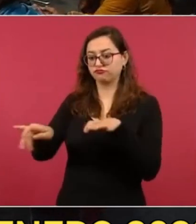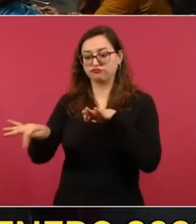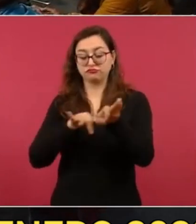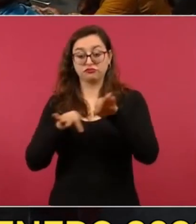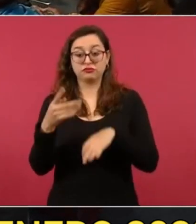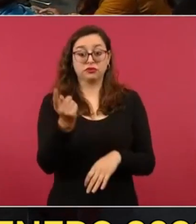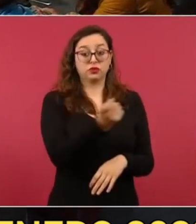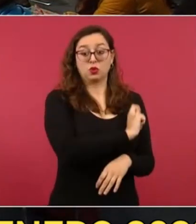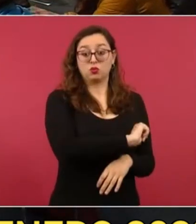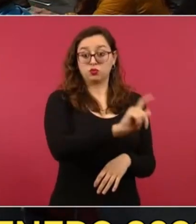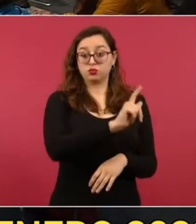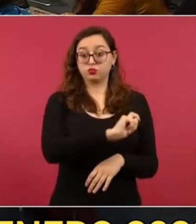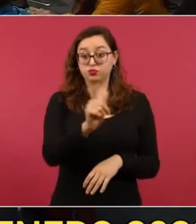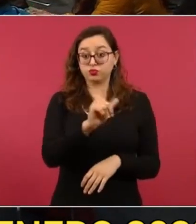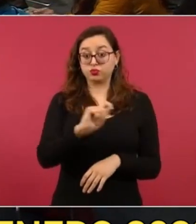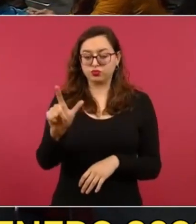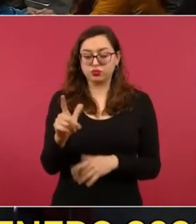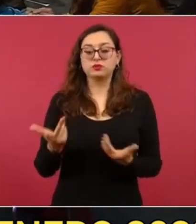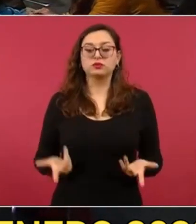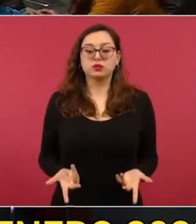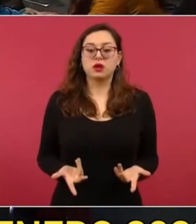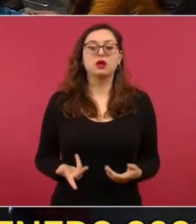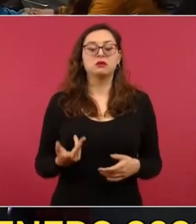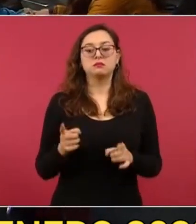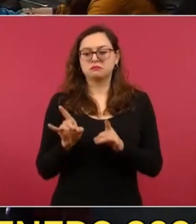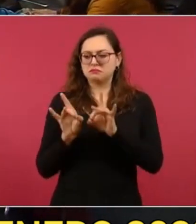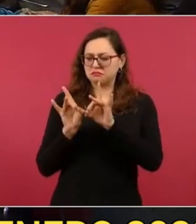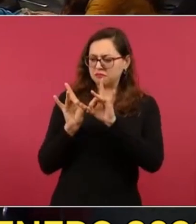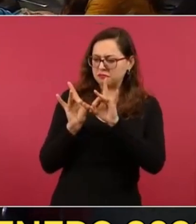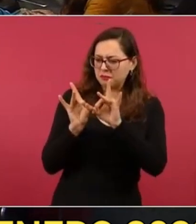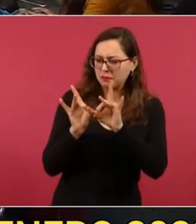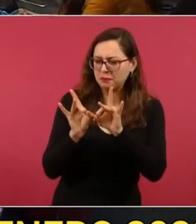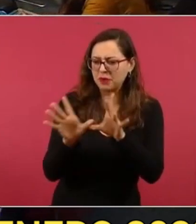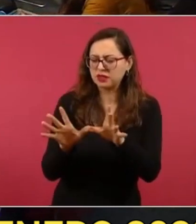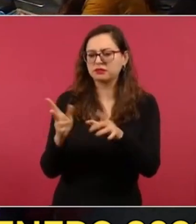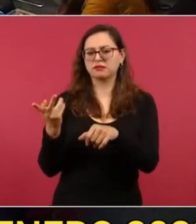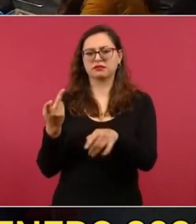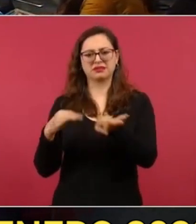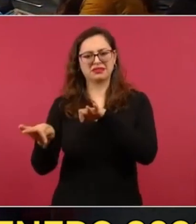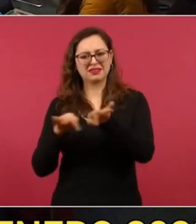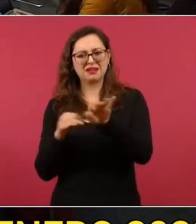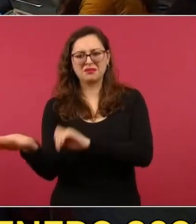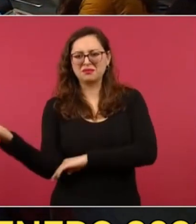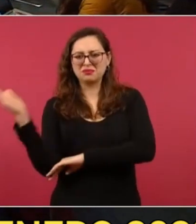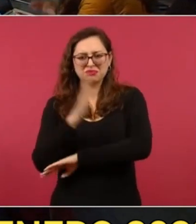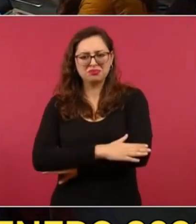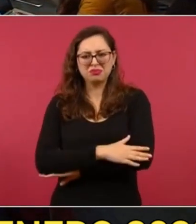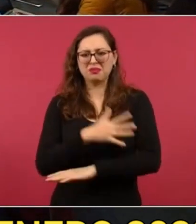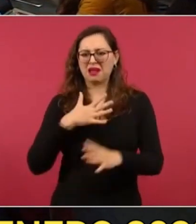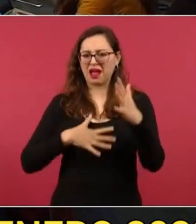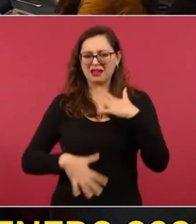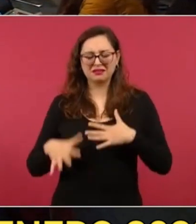técnicos. Durante la ejecución de este trabajo se suscitaron situaciones como jornadas laborales extenuantes y